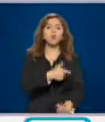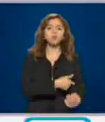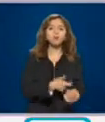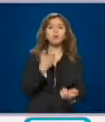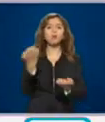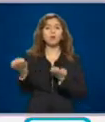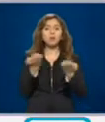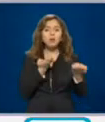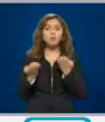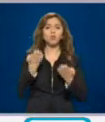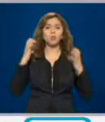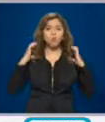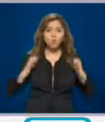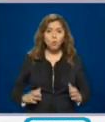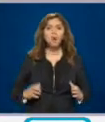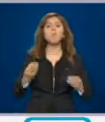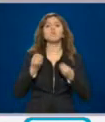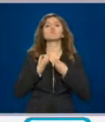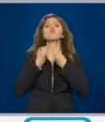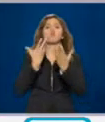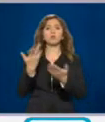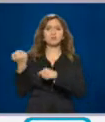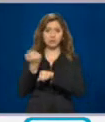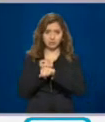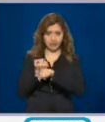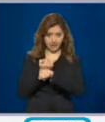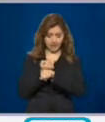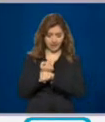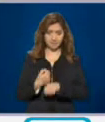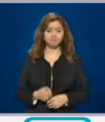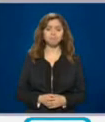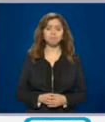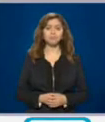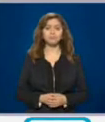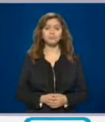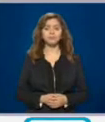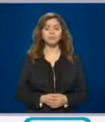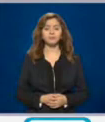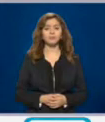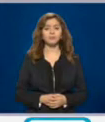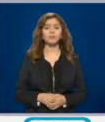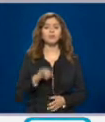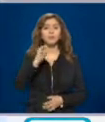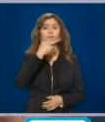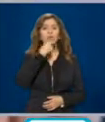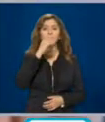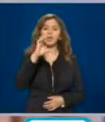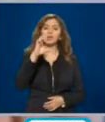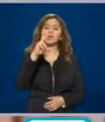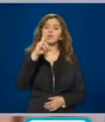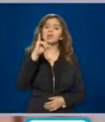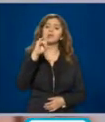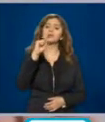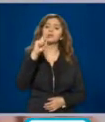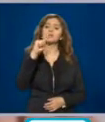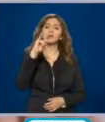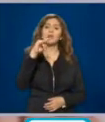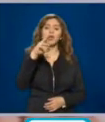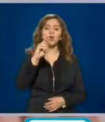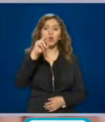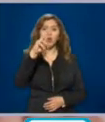física de formación de sangre. ¿Sabes como quién, doctor? Porque recientemente se habló que Cristiano Ronaldo,